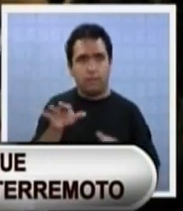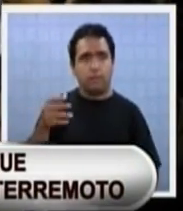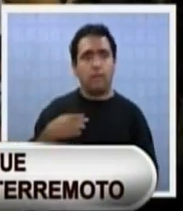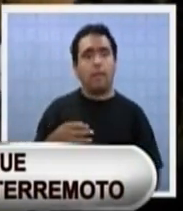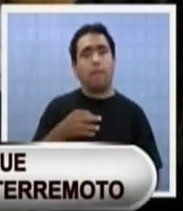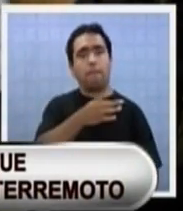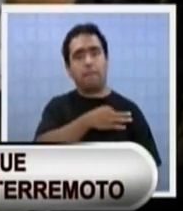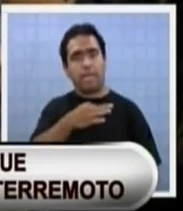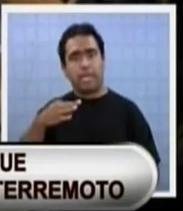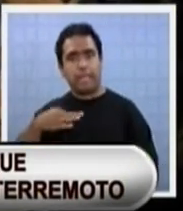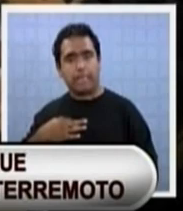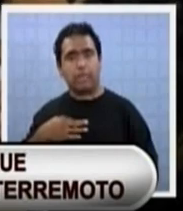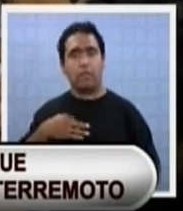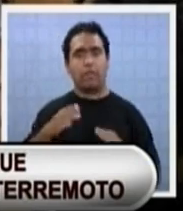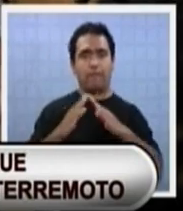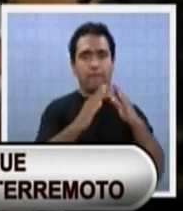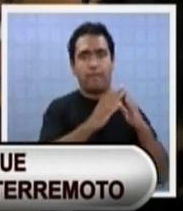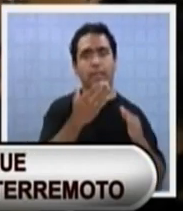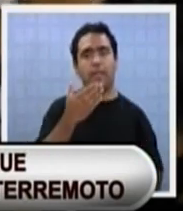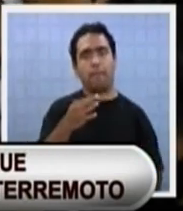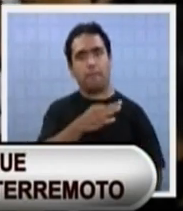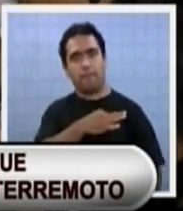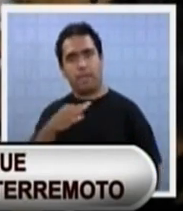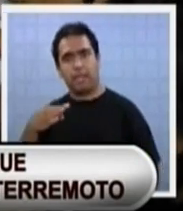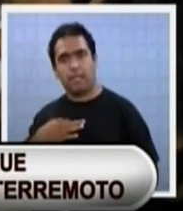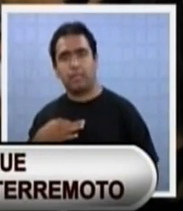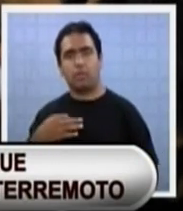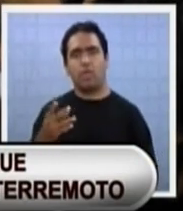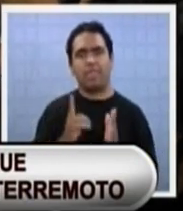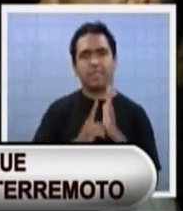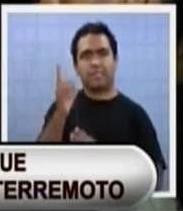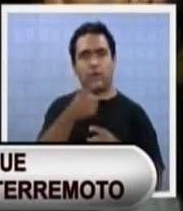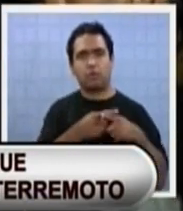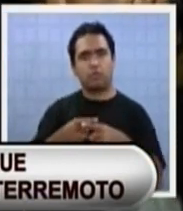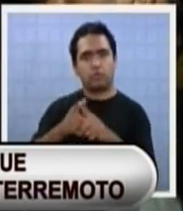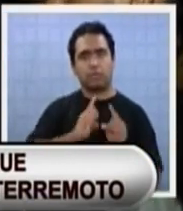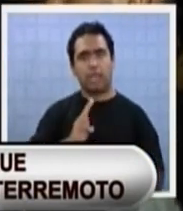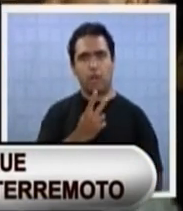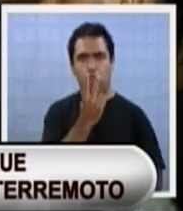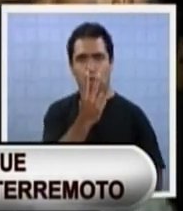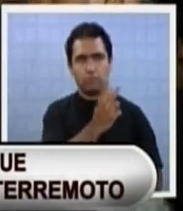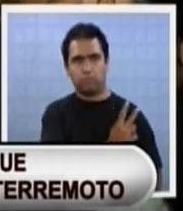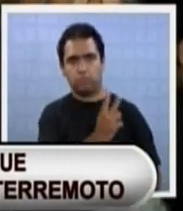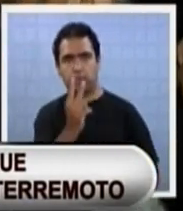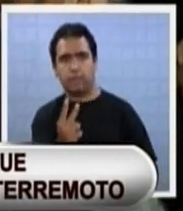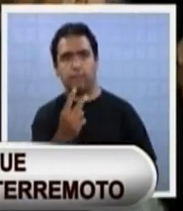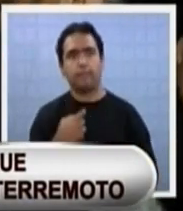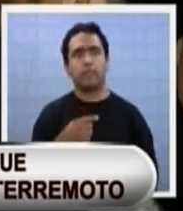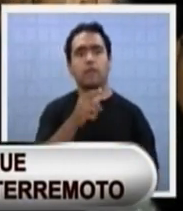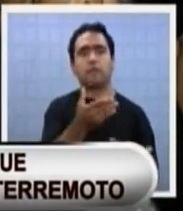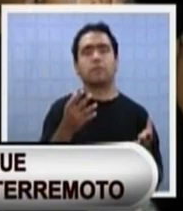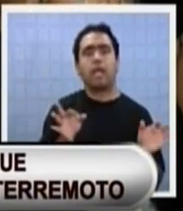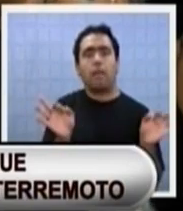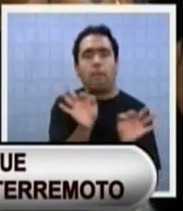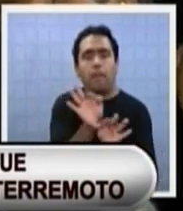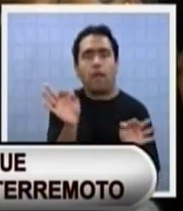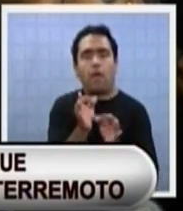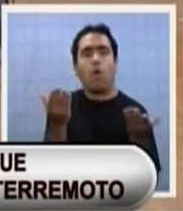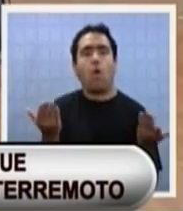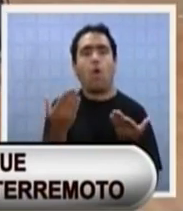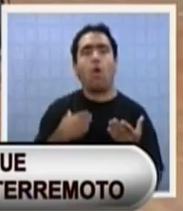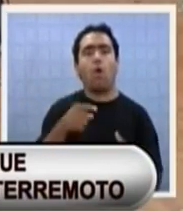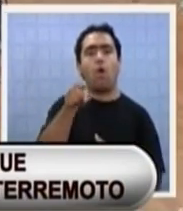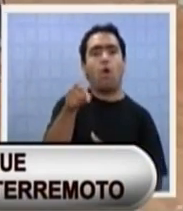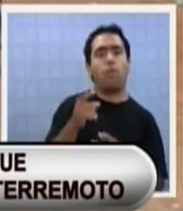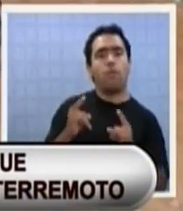Desarrollo Social, quienes en medio de cuestionamientos de los vecinos, intentaron explicar cómo sería el traslado de damnificados